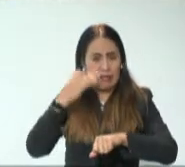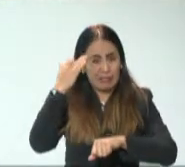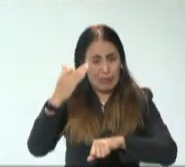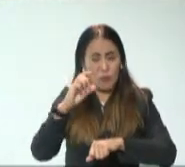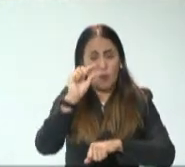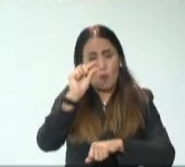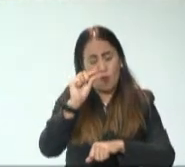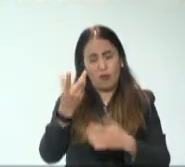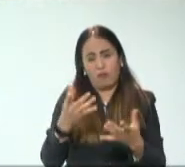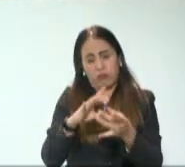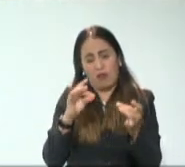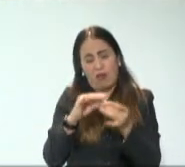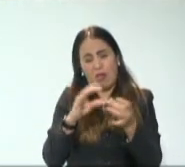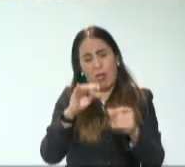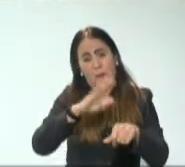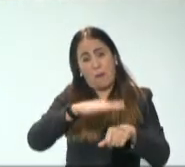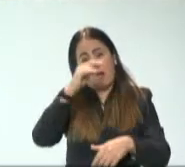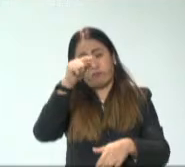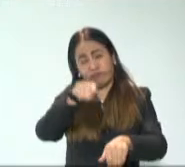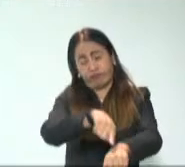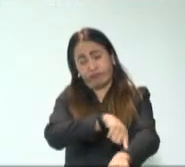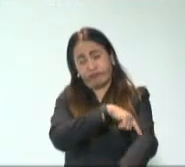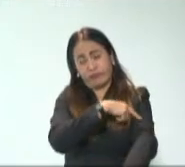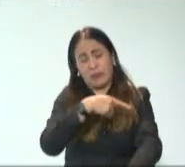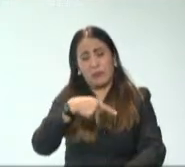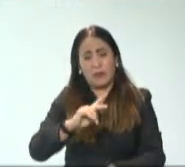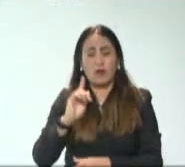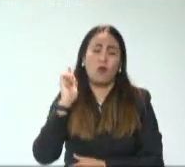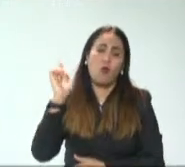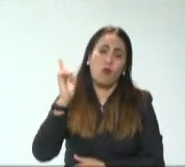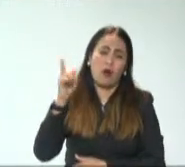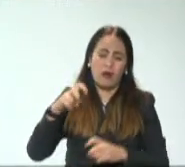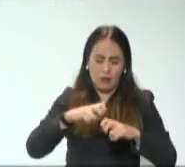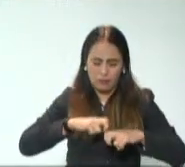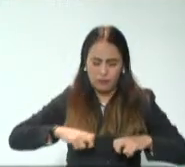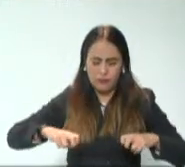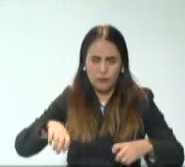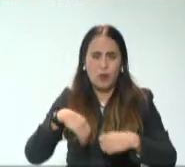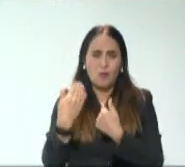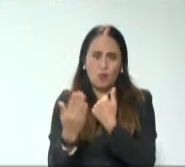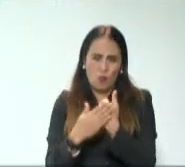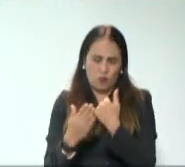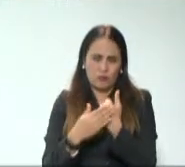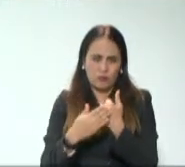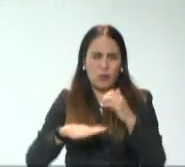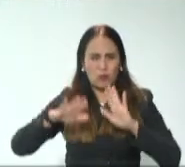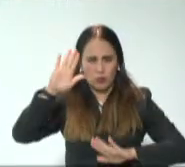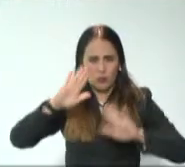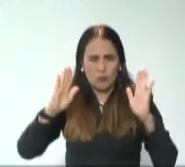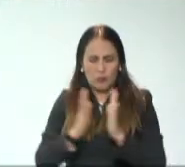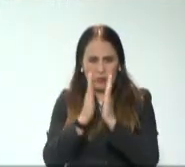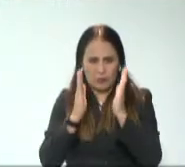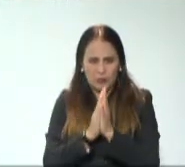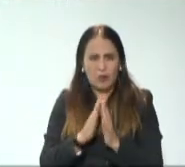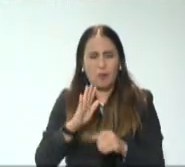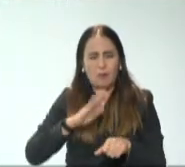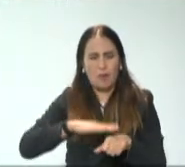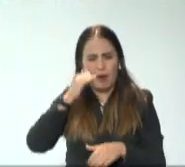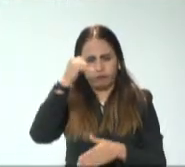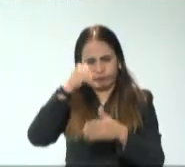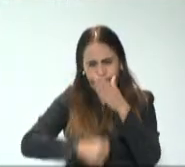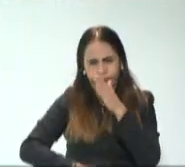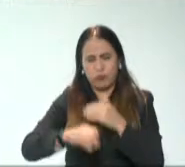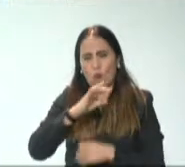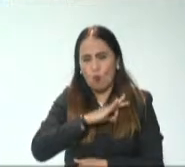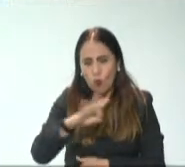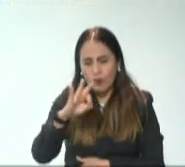compartirles Pero estoy seguro que en las eh Otras rondas podré ahondar sobre alguno de los temas que les parezcan de